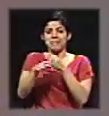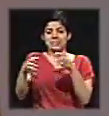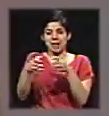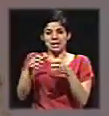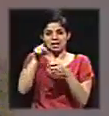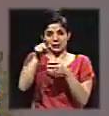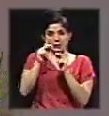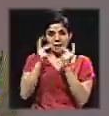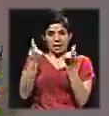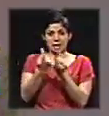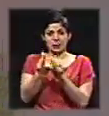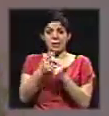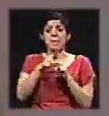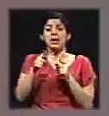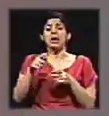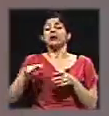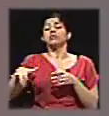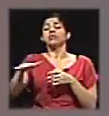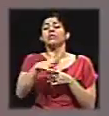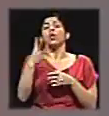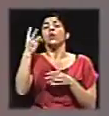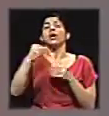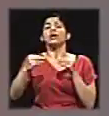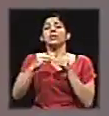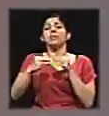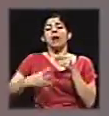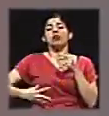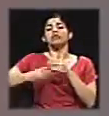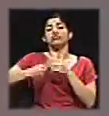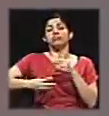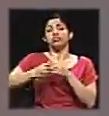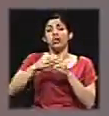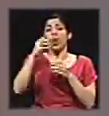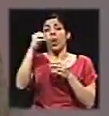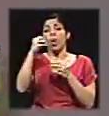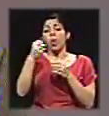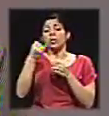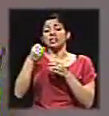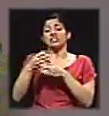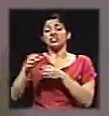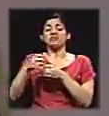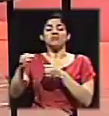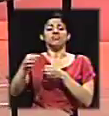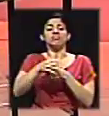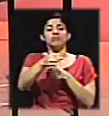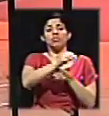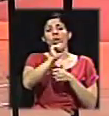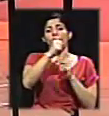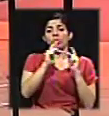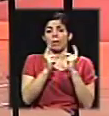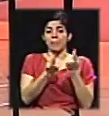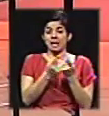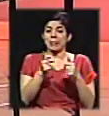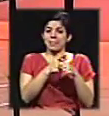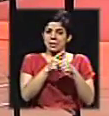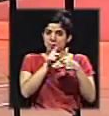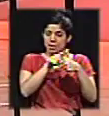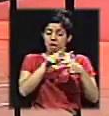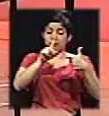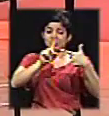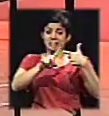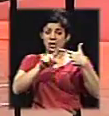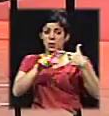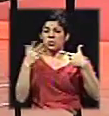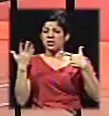La incógnita es cuántos más se le van a, uh-huh. A sumar o si se van a distribuir en otros partidos. Esa es la primera cosa. La segunda cosa es que